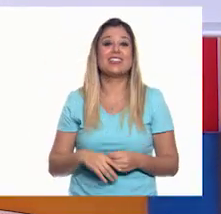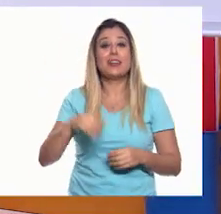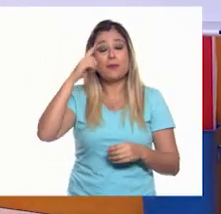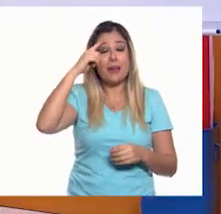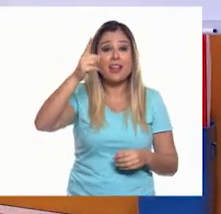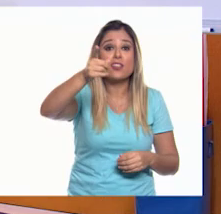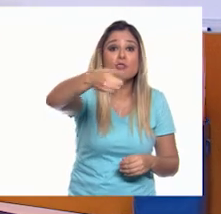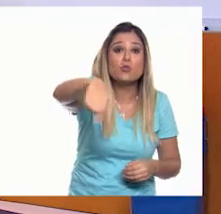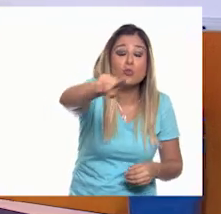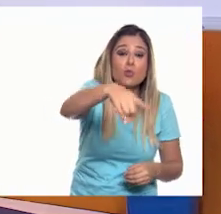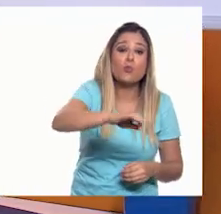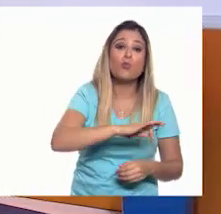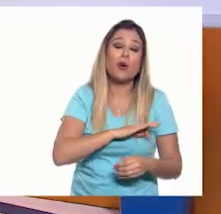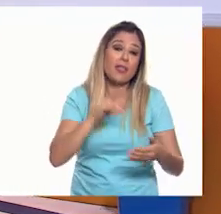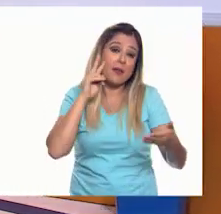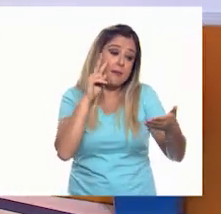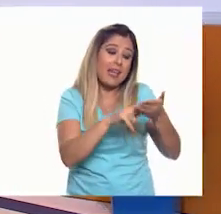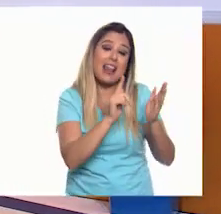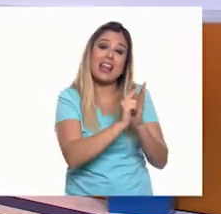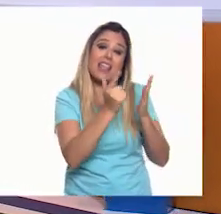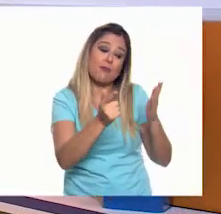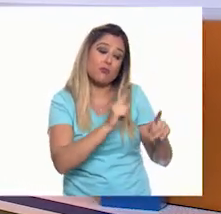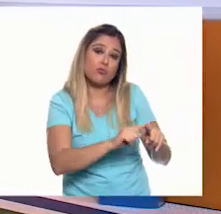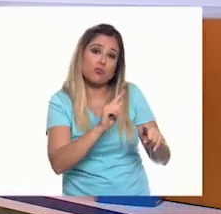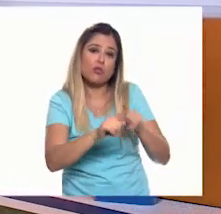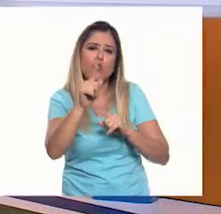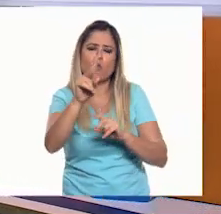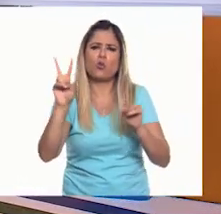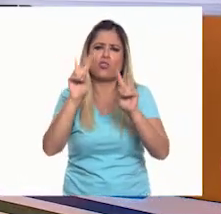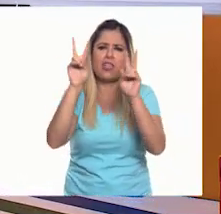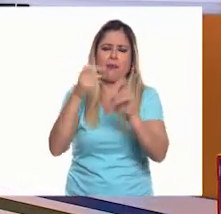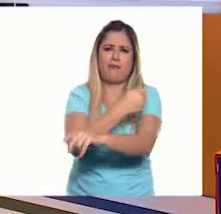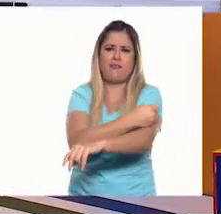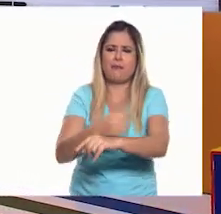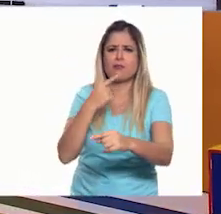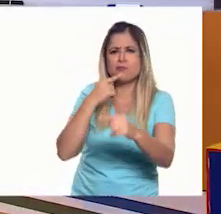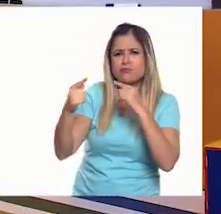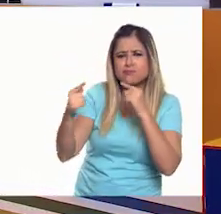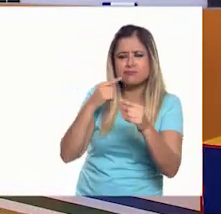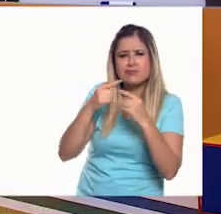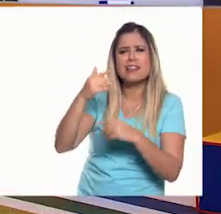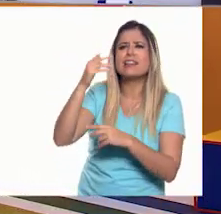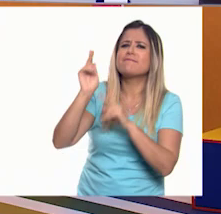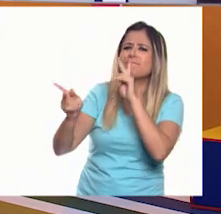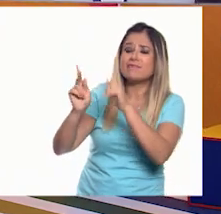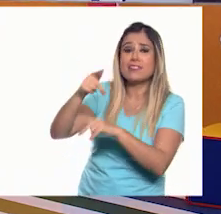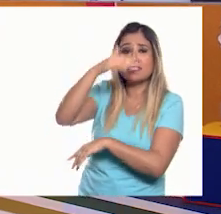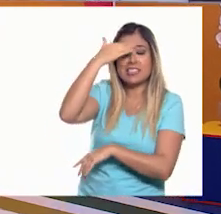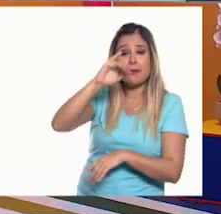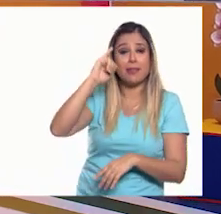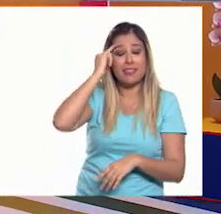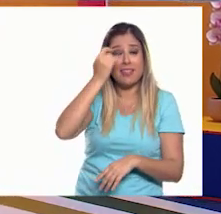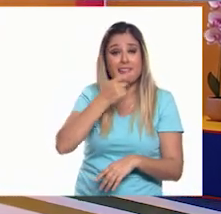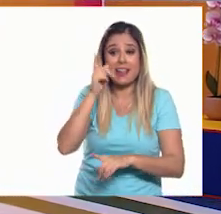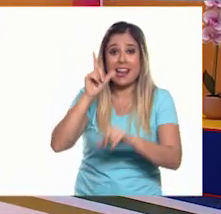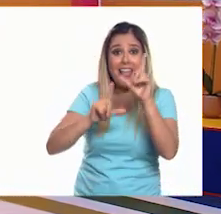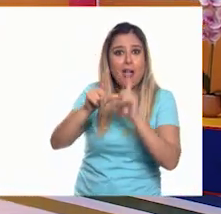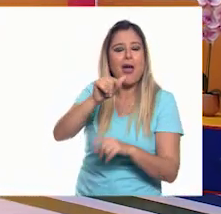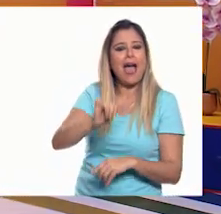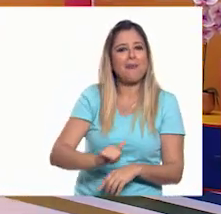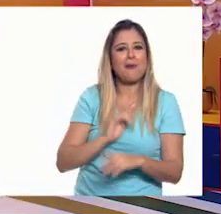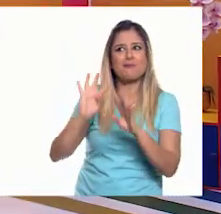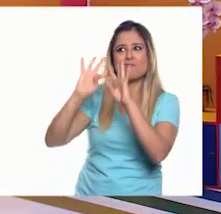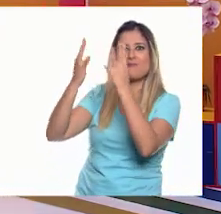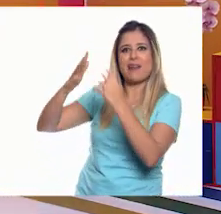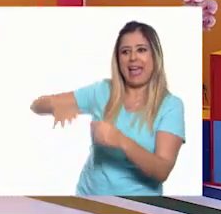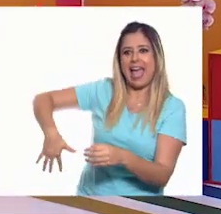ti, si te es posible, consulta otros libros y comenta el tema de hoy con tu familia. Si tienes la fortuna de hablar una lengua indígena, aprovecha